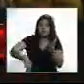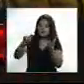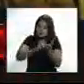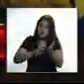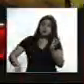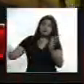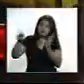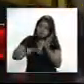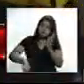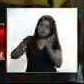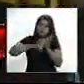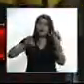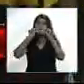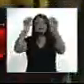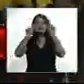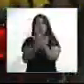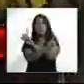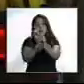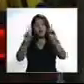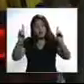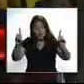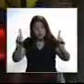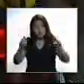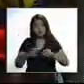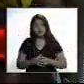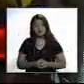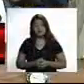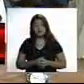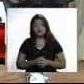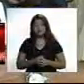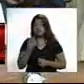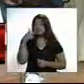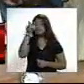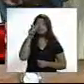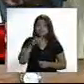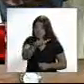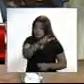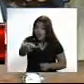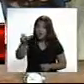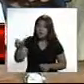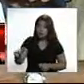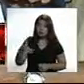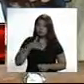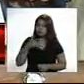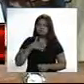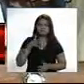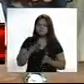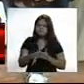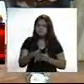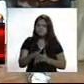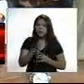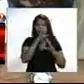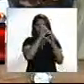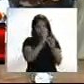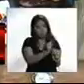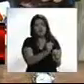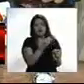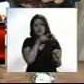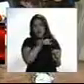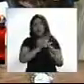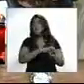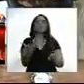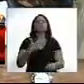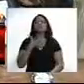ratificando el sistema democrático y donde el elector se siente plenamente confiado, porque